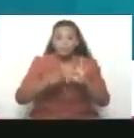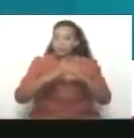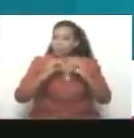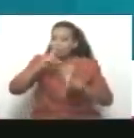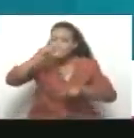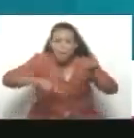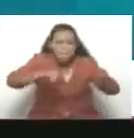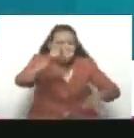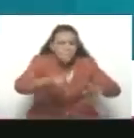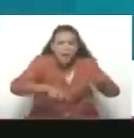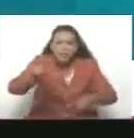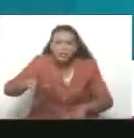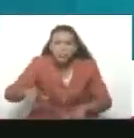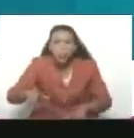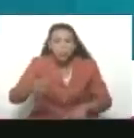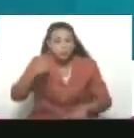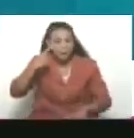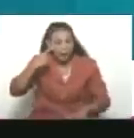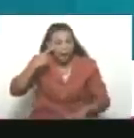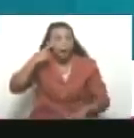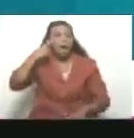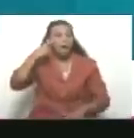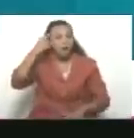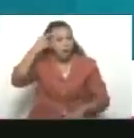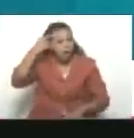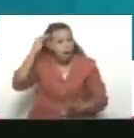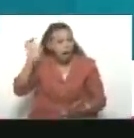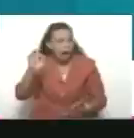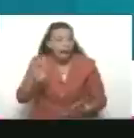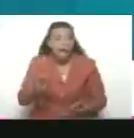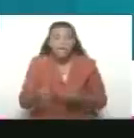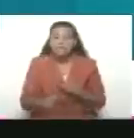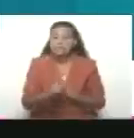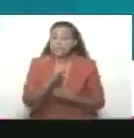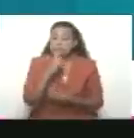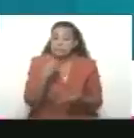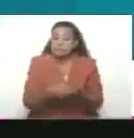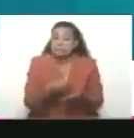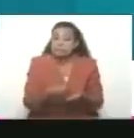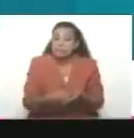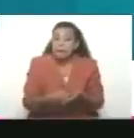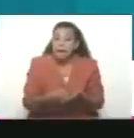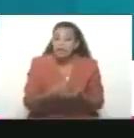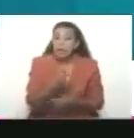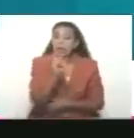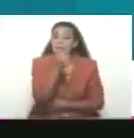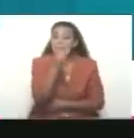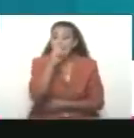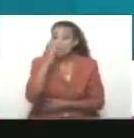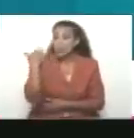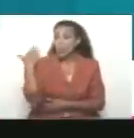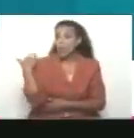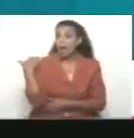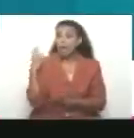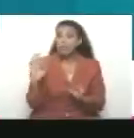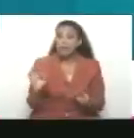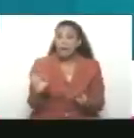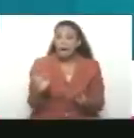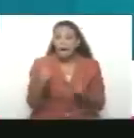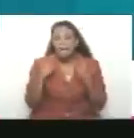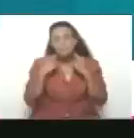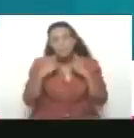unión que nos permitió pasar la peor de las pruebas hace un poco más de 10 años al